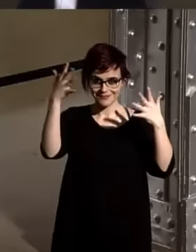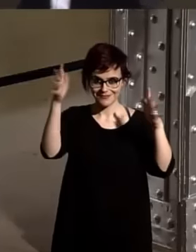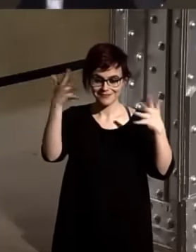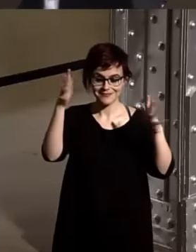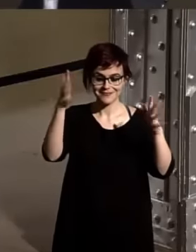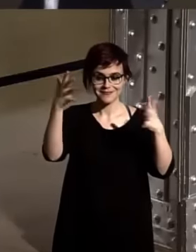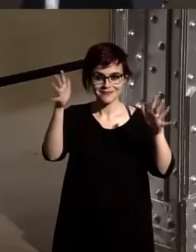partido